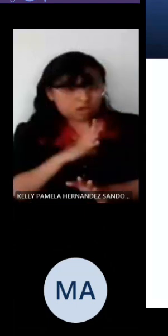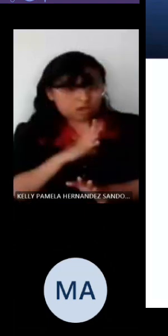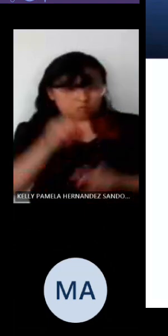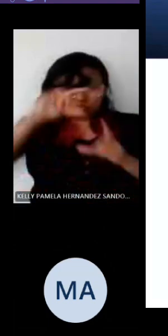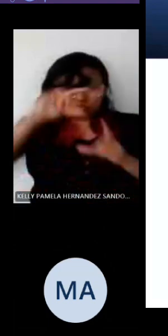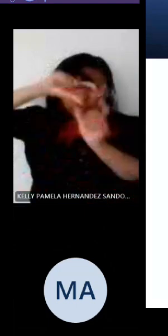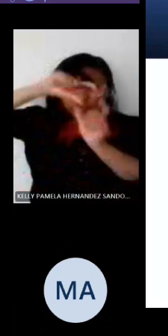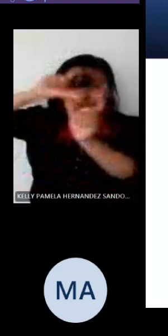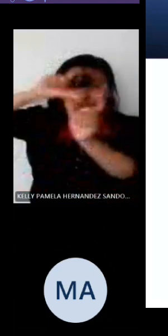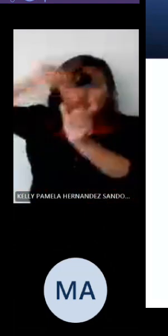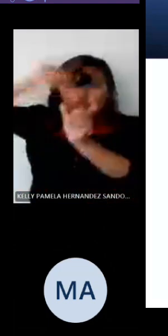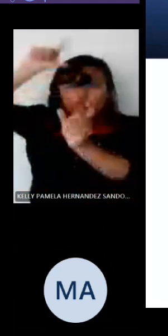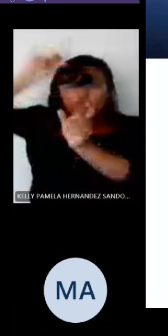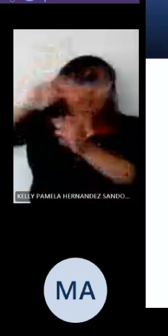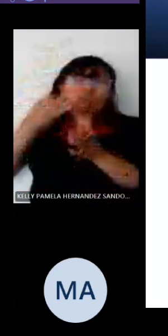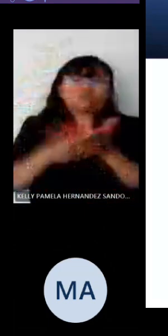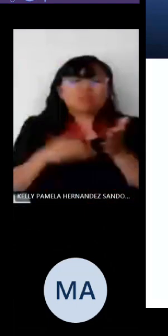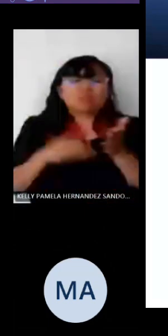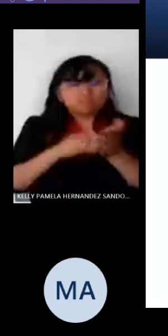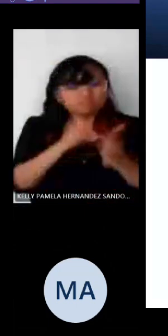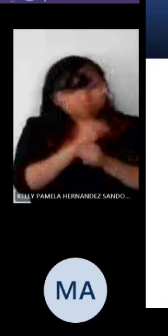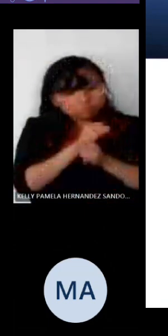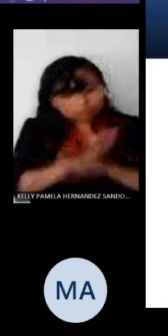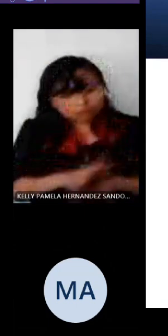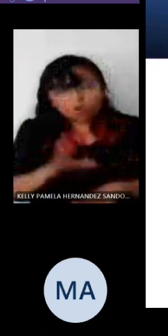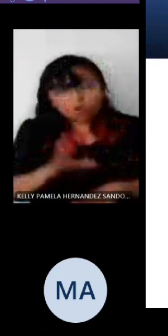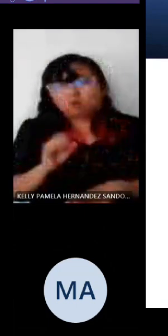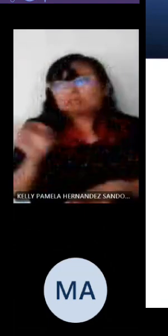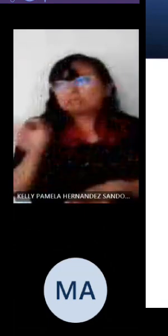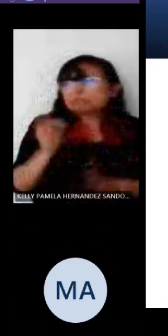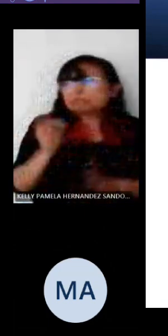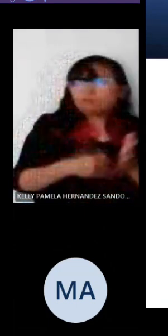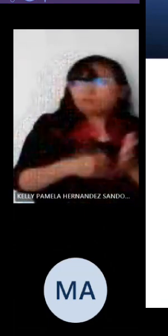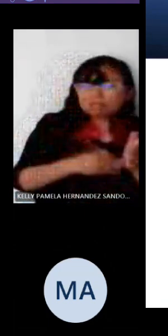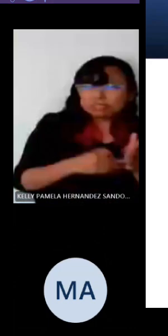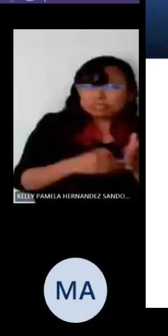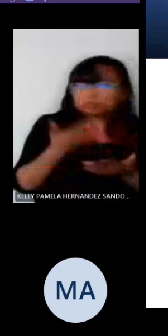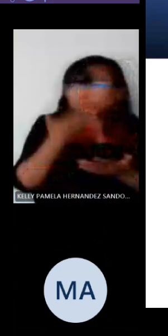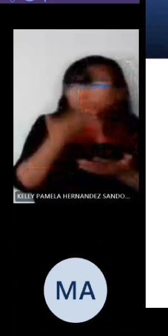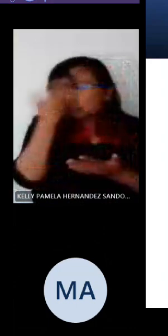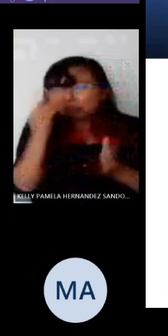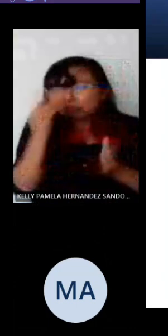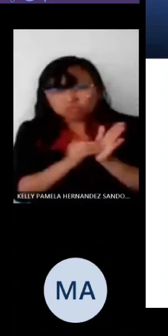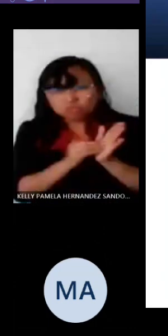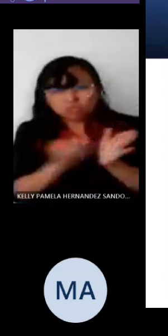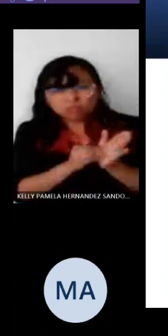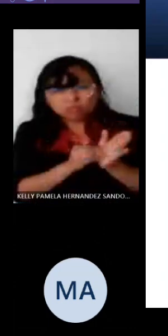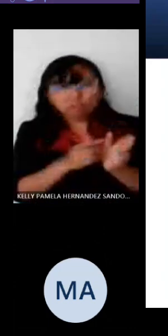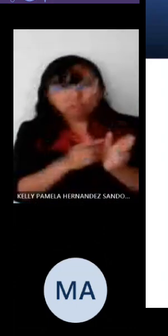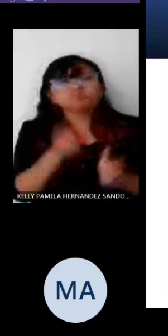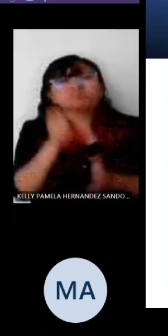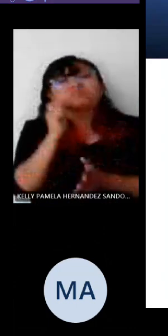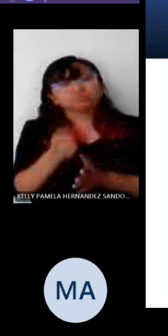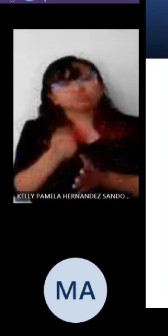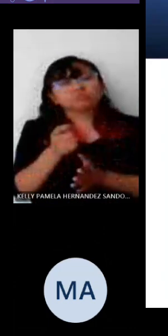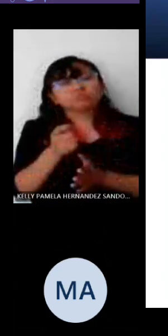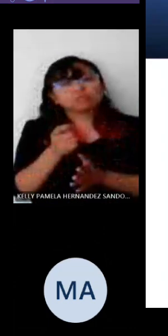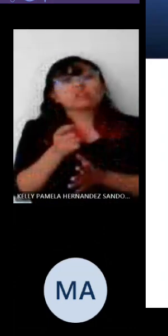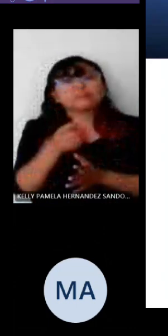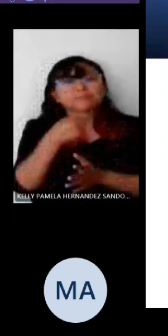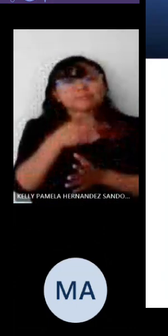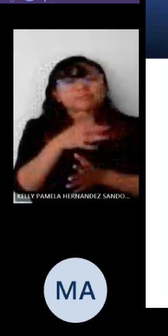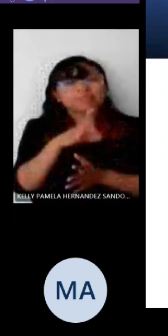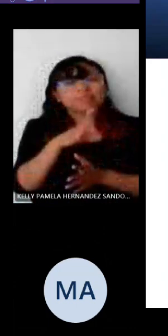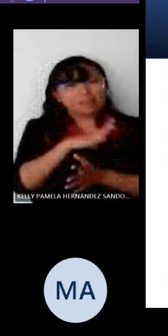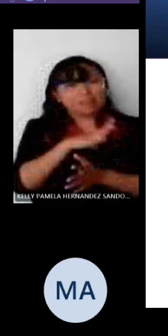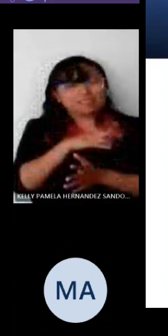donde son inconclusos o donde tenemos variantes de significado clínico incierto, pues quiere decir que todavía desde el punto de vista